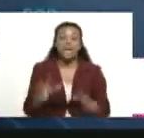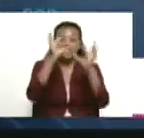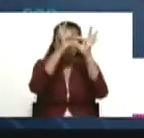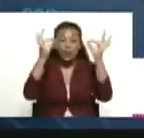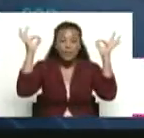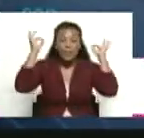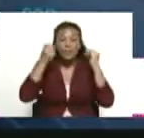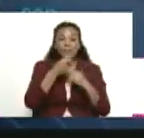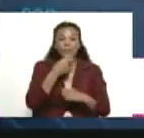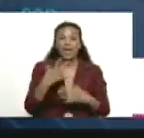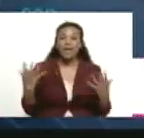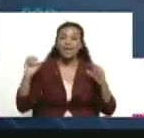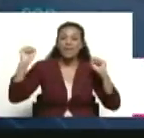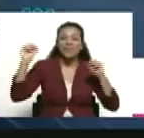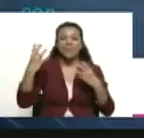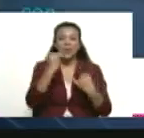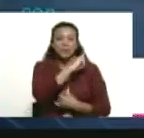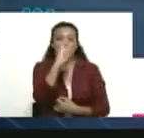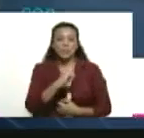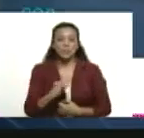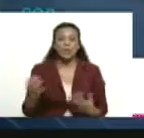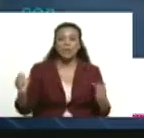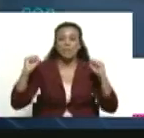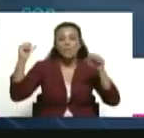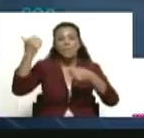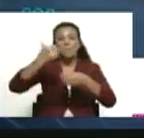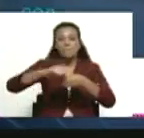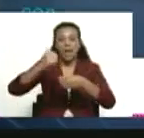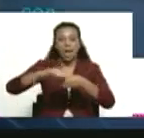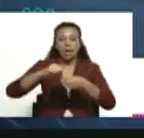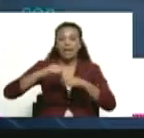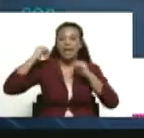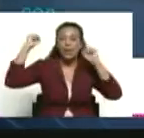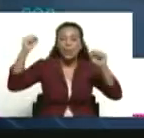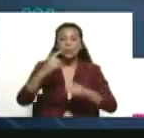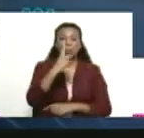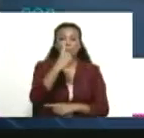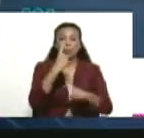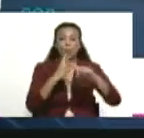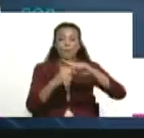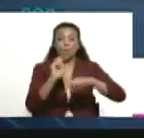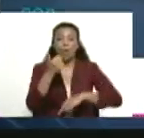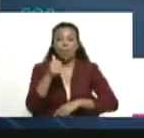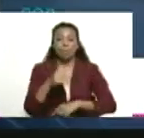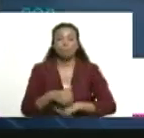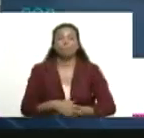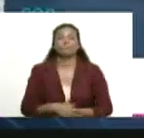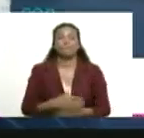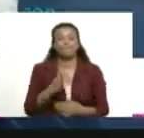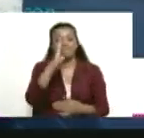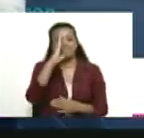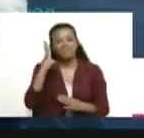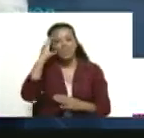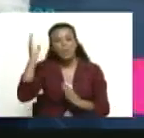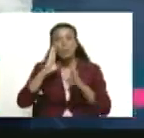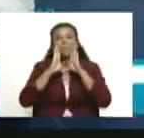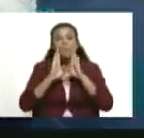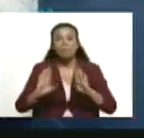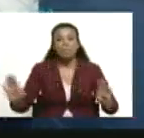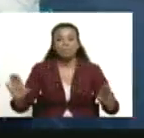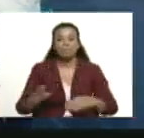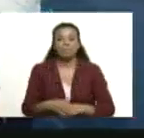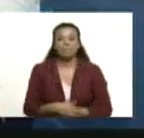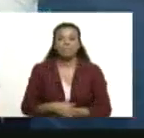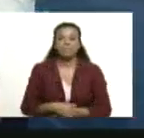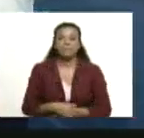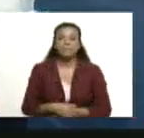¡Que viva el Zulia! ¡Que viva Maracaibo! ¡Que viva el 1x10! Bueno, que Dios me la bendiga. Bueno, gracias.